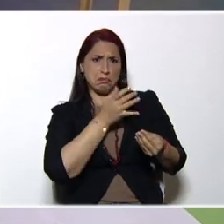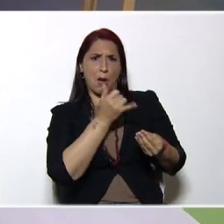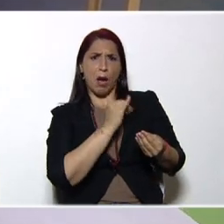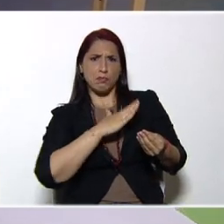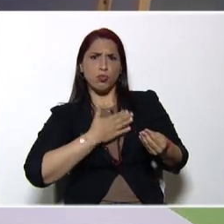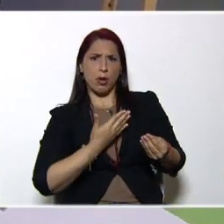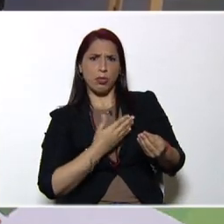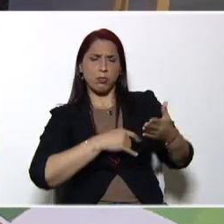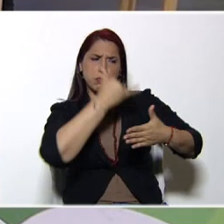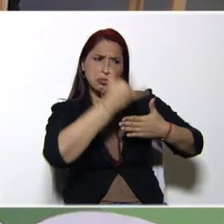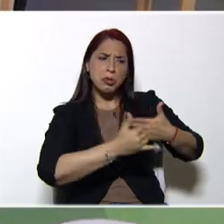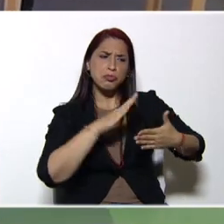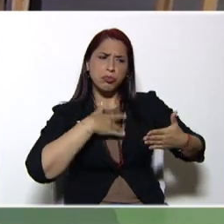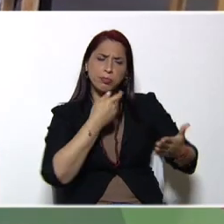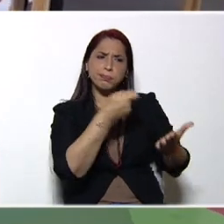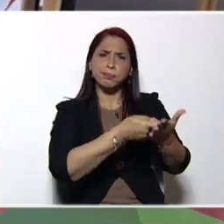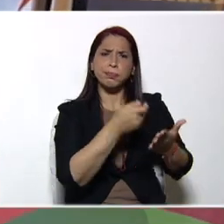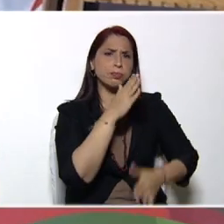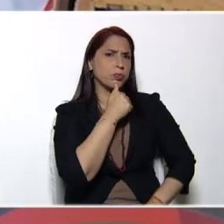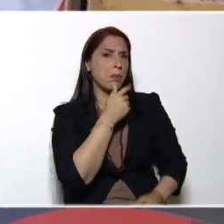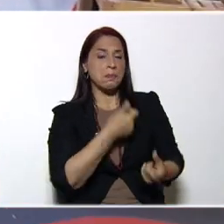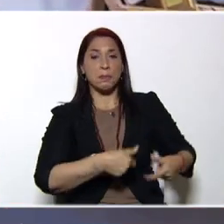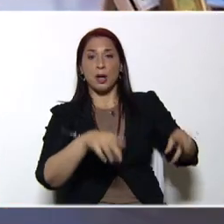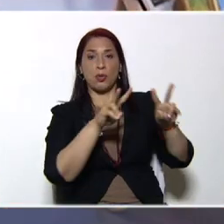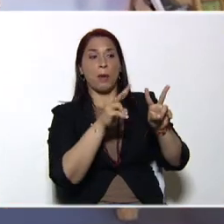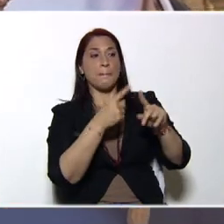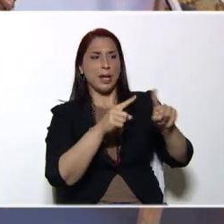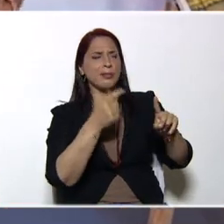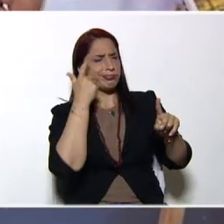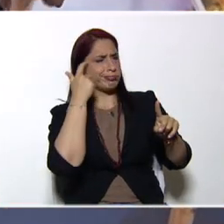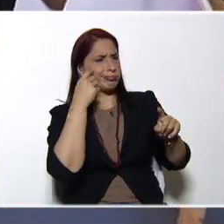sé que el proyecto no se va a lograr. Pero como sé que